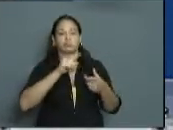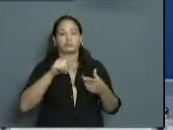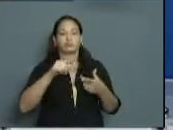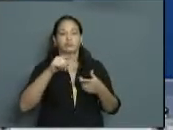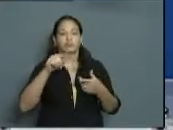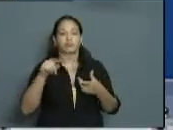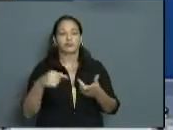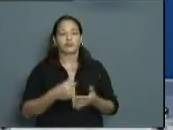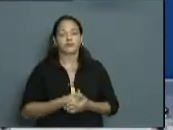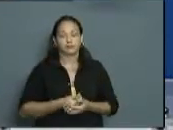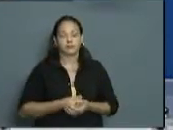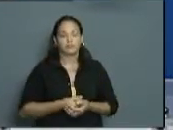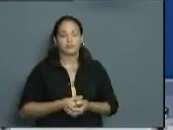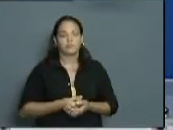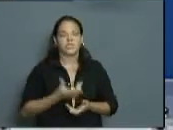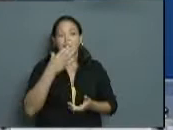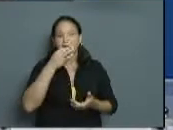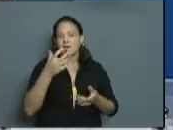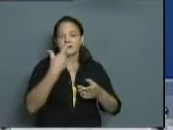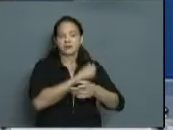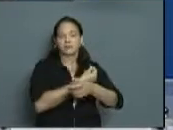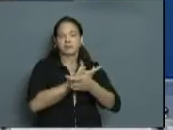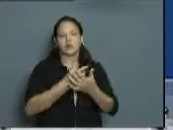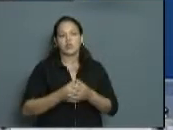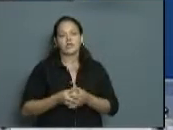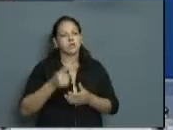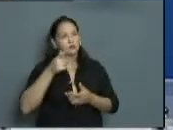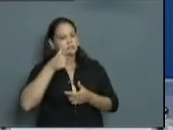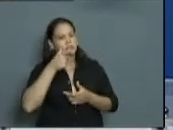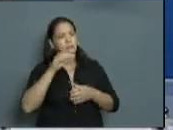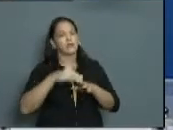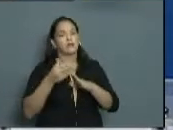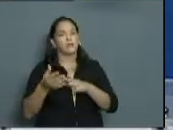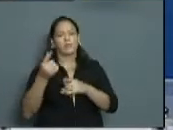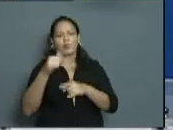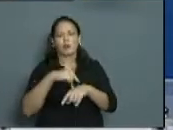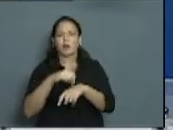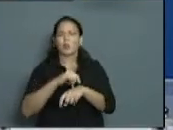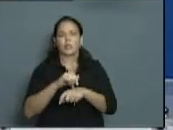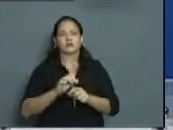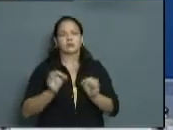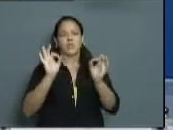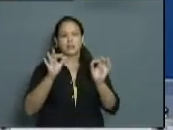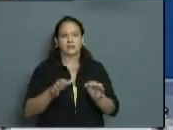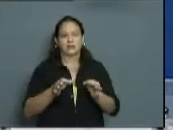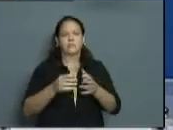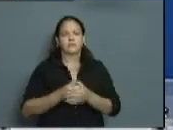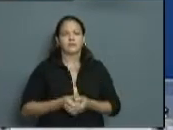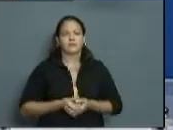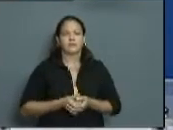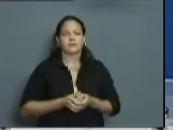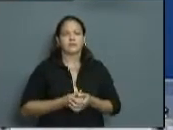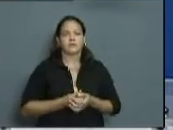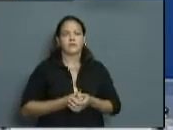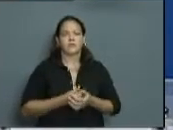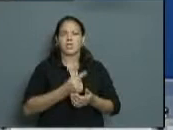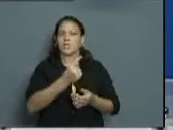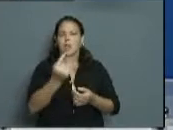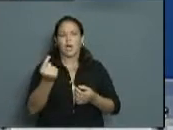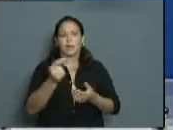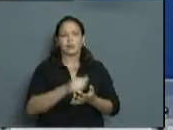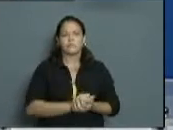pediátrico, de ahí pasarían a la vacunación y la observación postvacunal de una hora que está establecida que suceda en cada